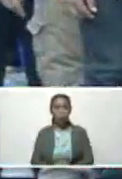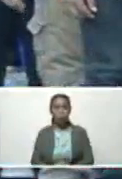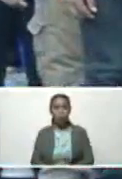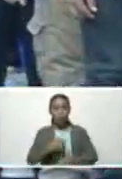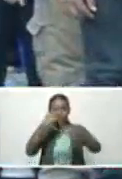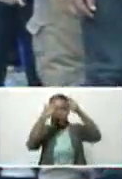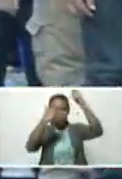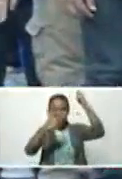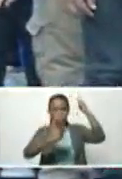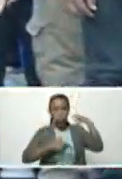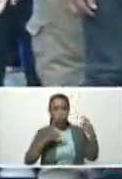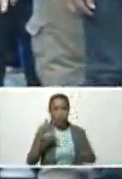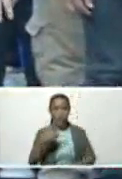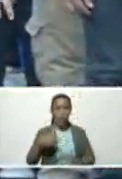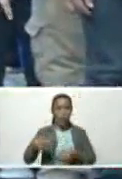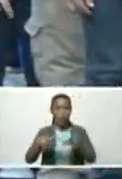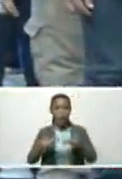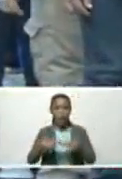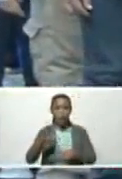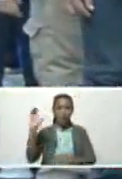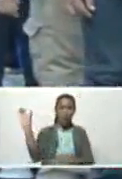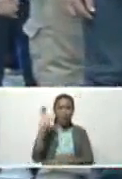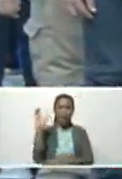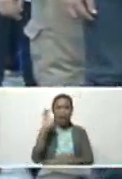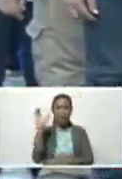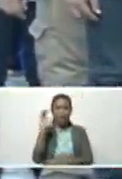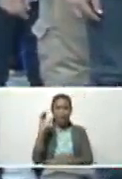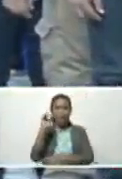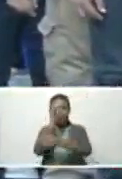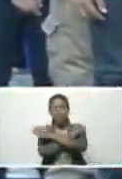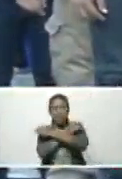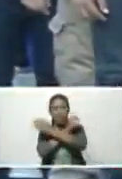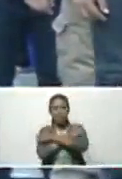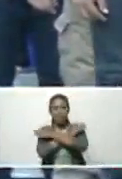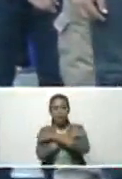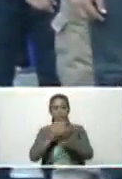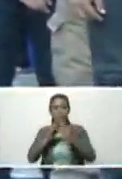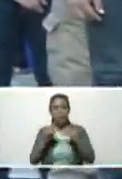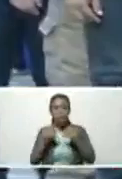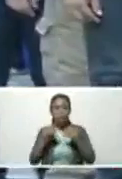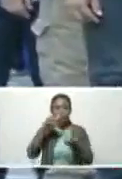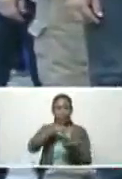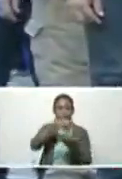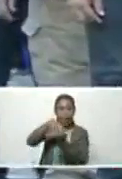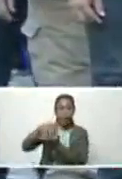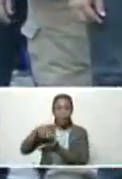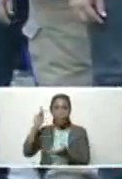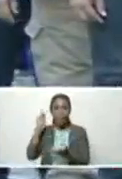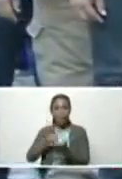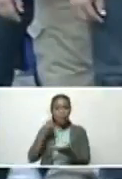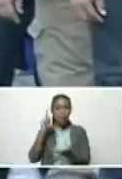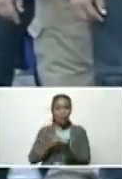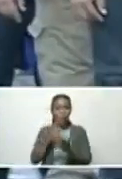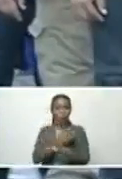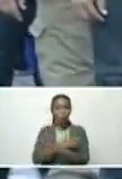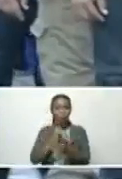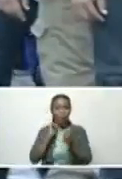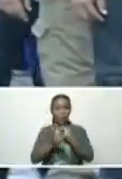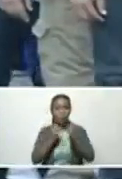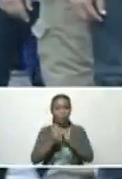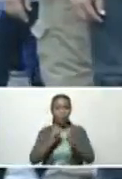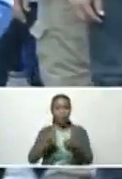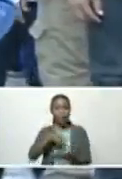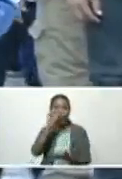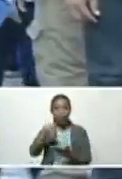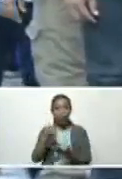Medalla de bronce. Tercer lugar, Caracas. Felicitaciones a todos los estados que participaron en los Juegos Deportivos